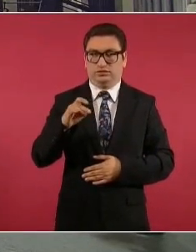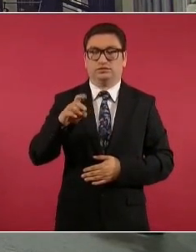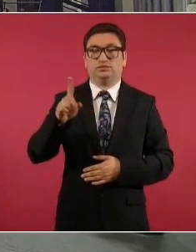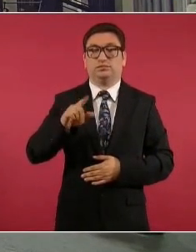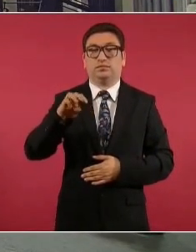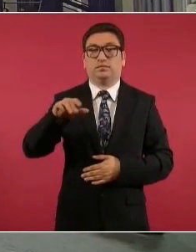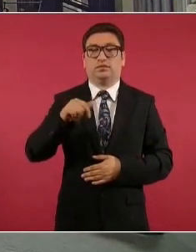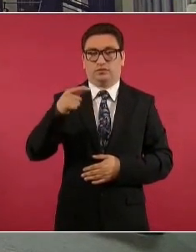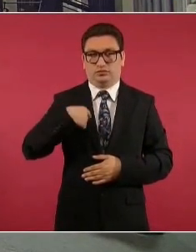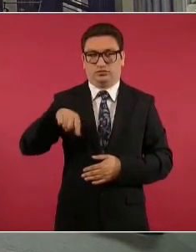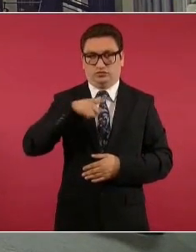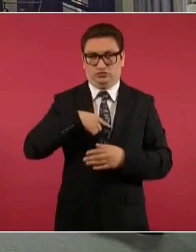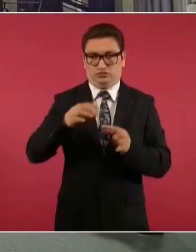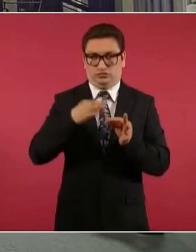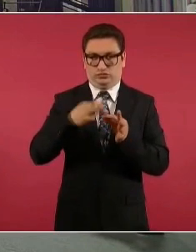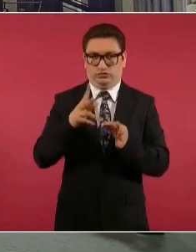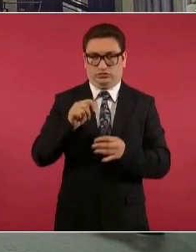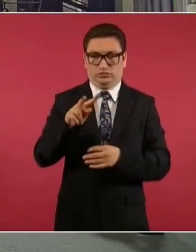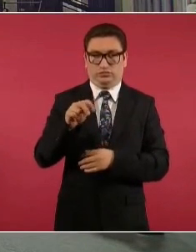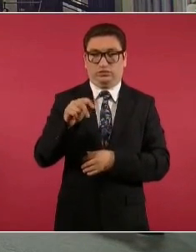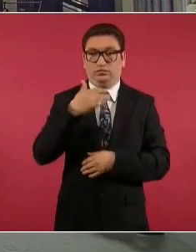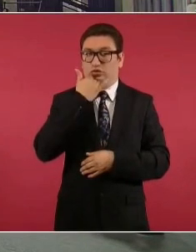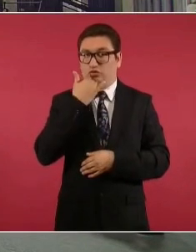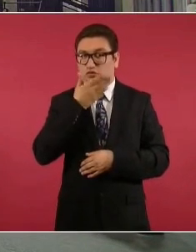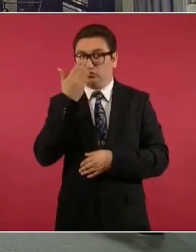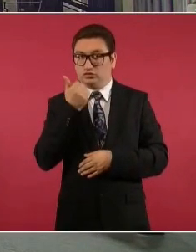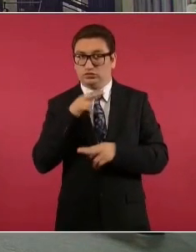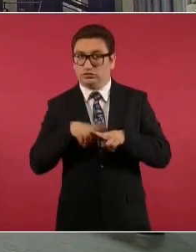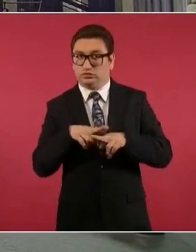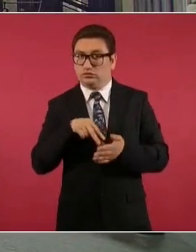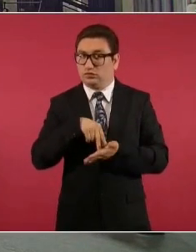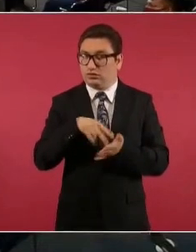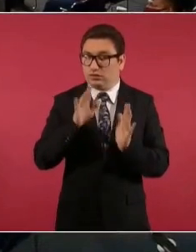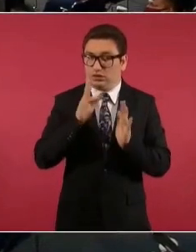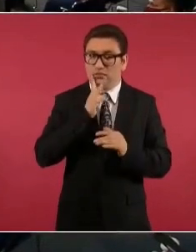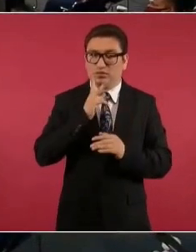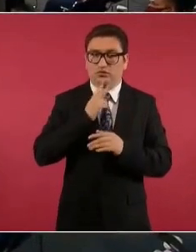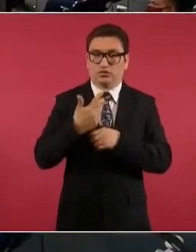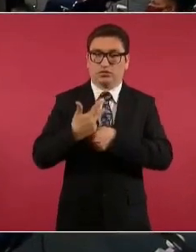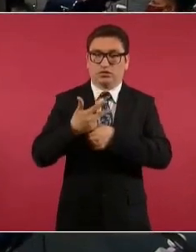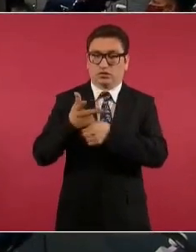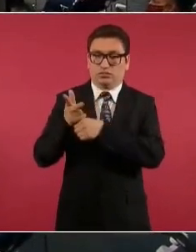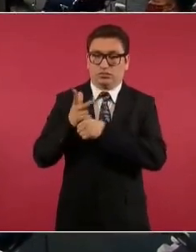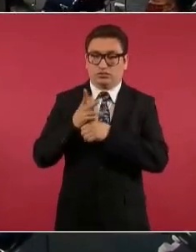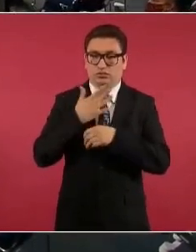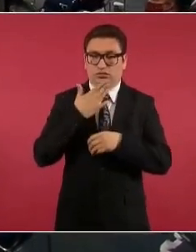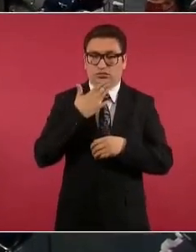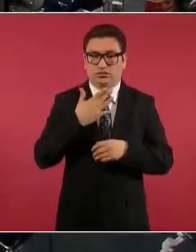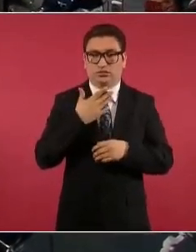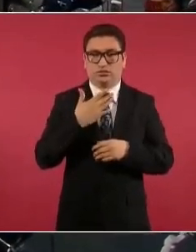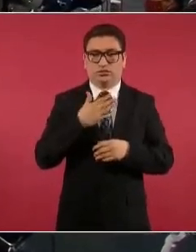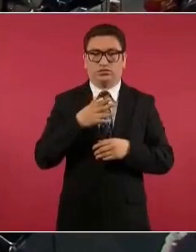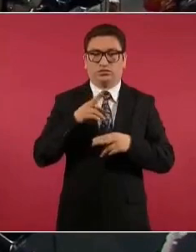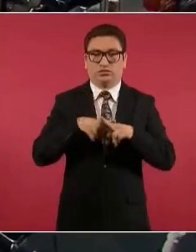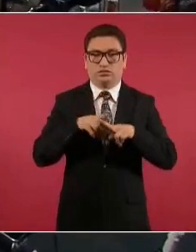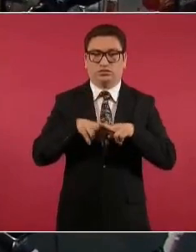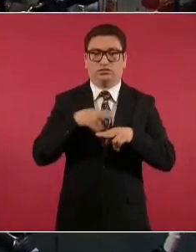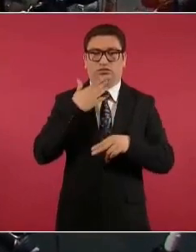Rompeviento TV. No sé si lo correcto va a ser sentarse o estar parado por las cámaras atrás. Sí,